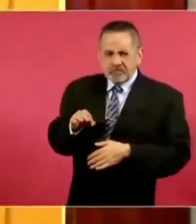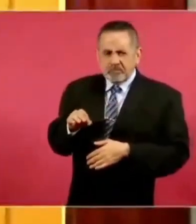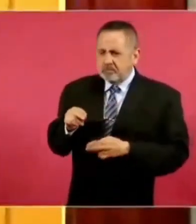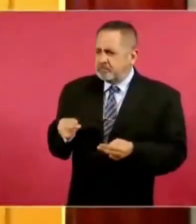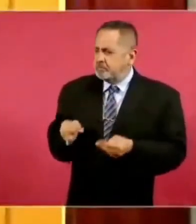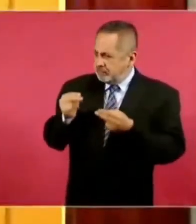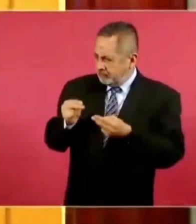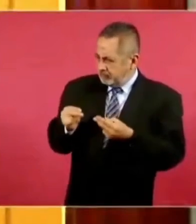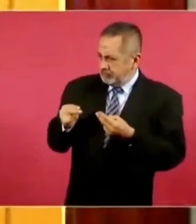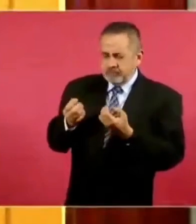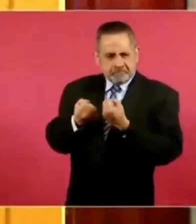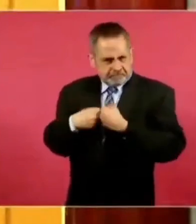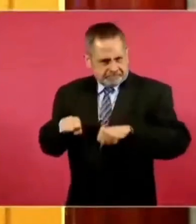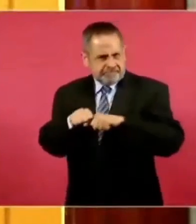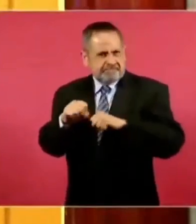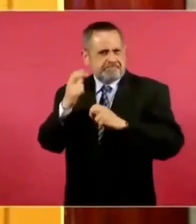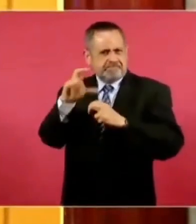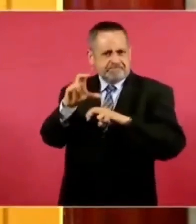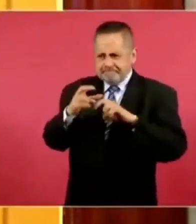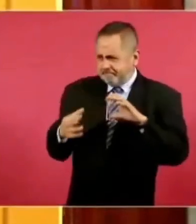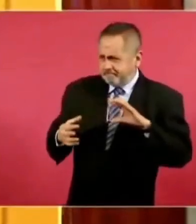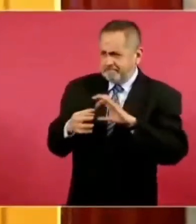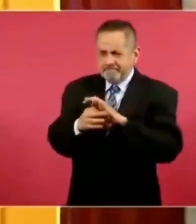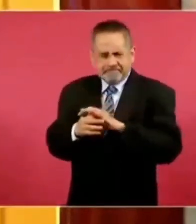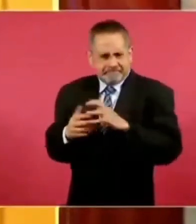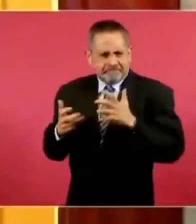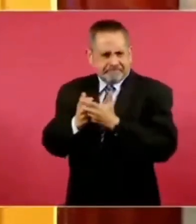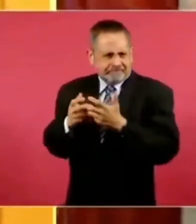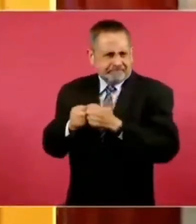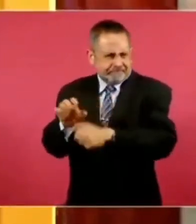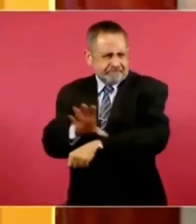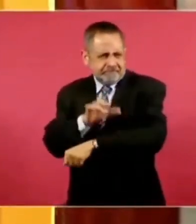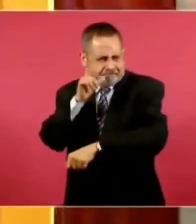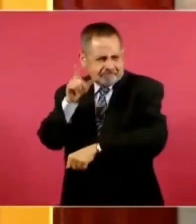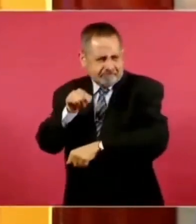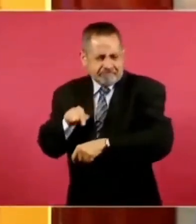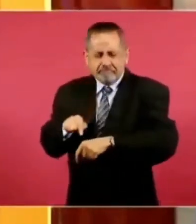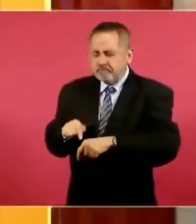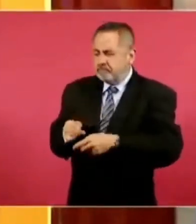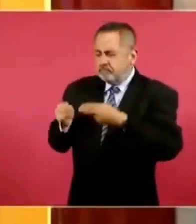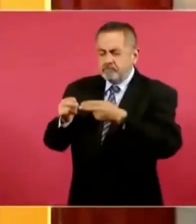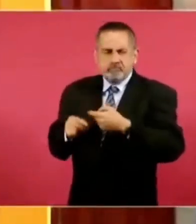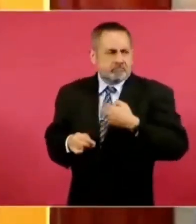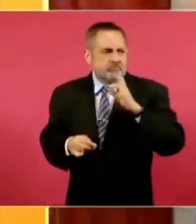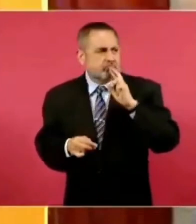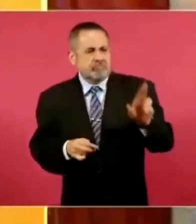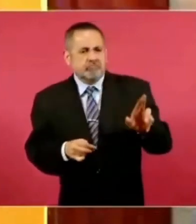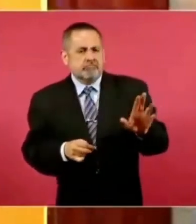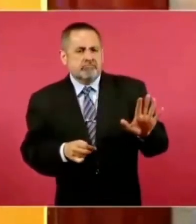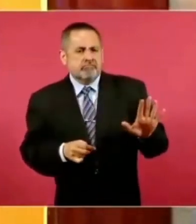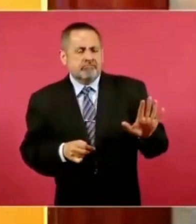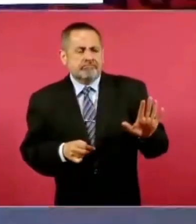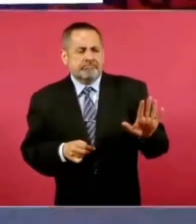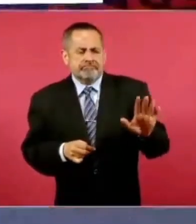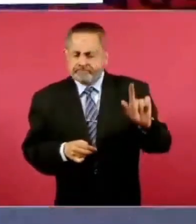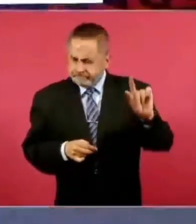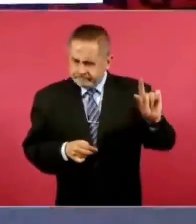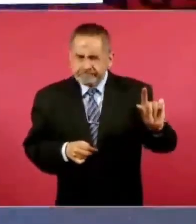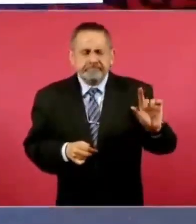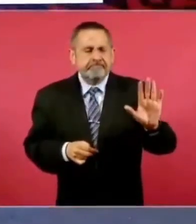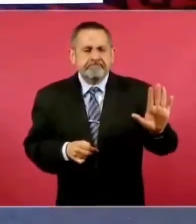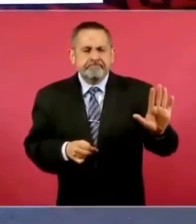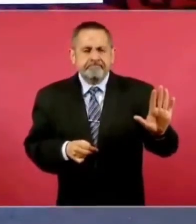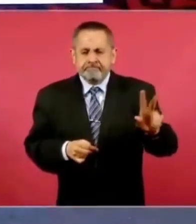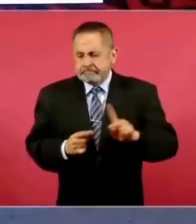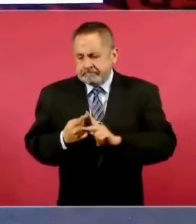de los energéticos o a la electricidad, le respondo que apenas estamos